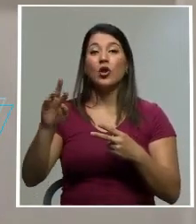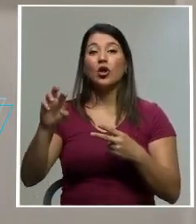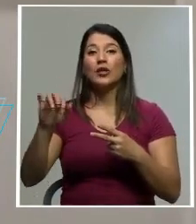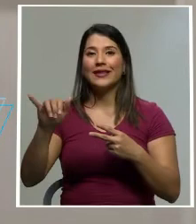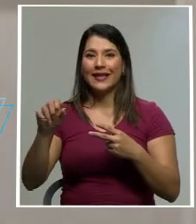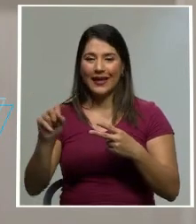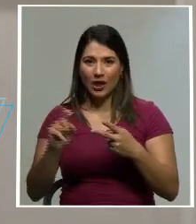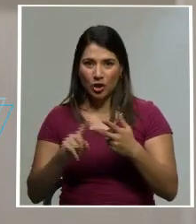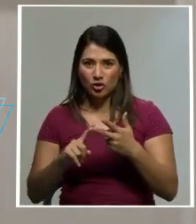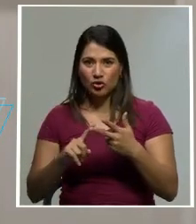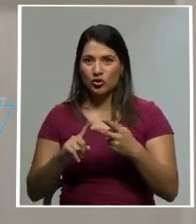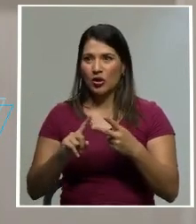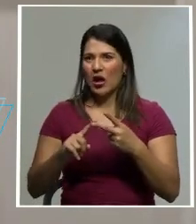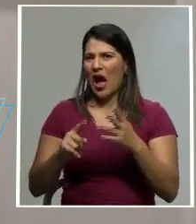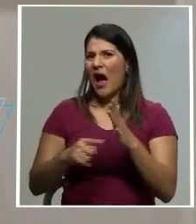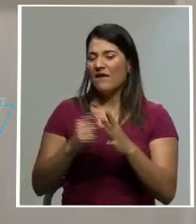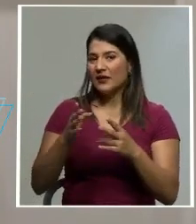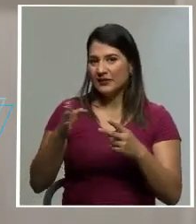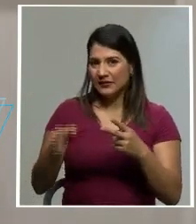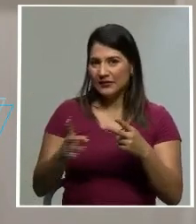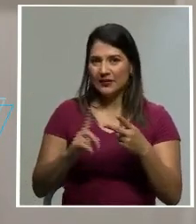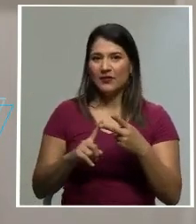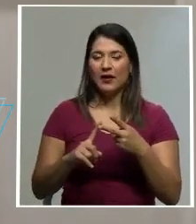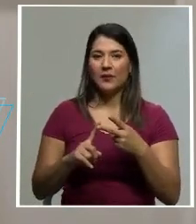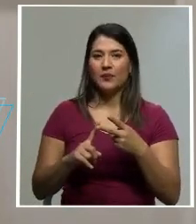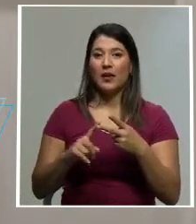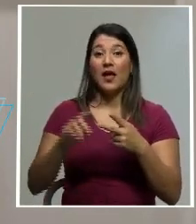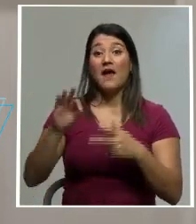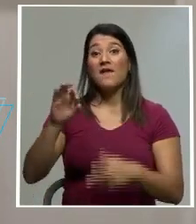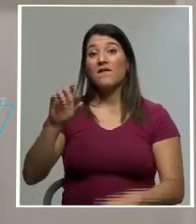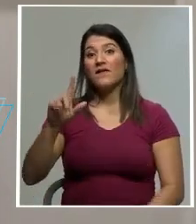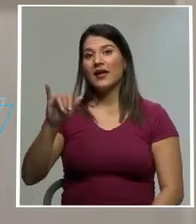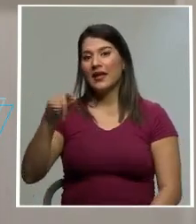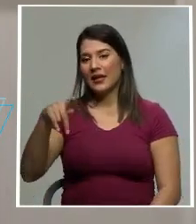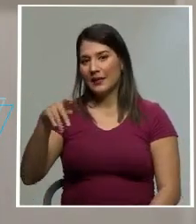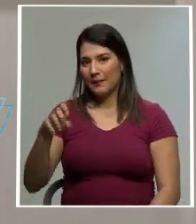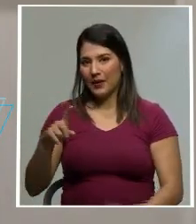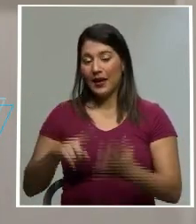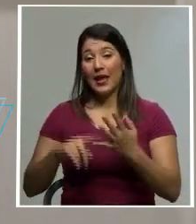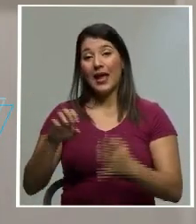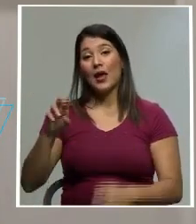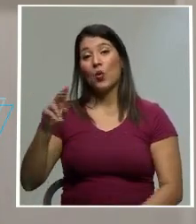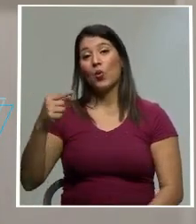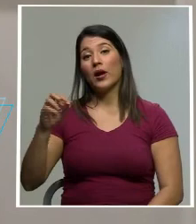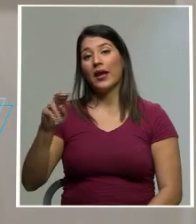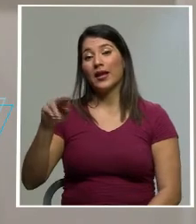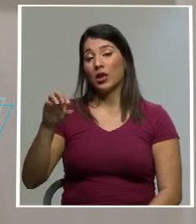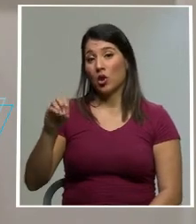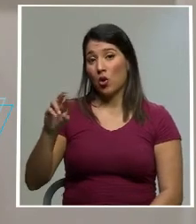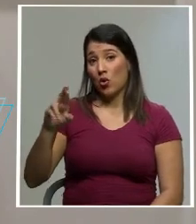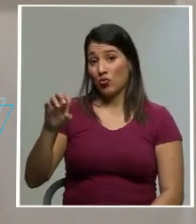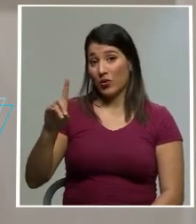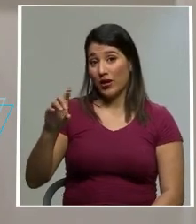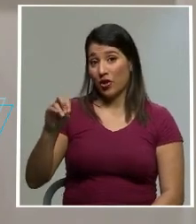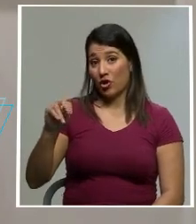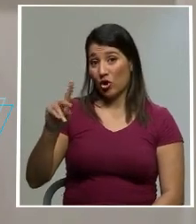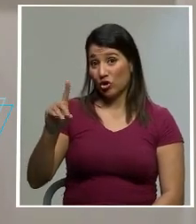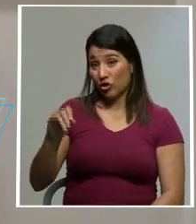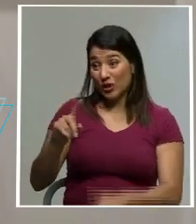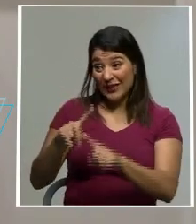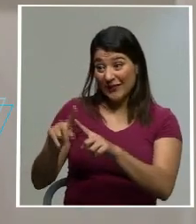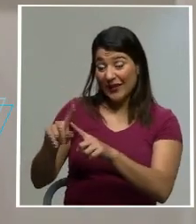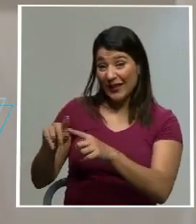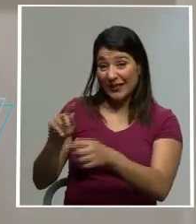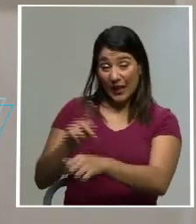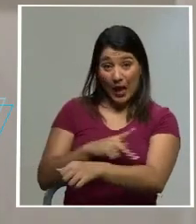ejemplo, llegaba ocasionalmente al taller, Felipe también, Eugenio Redondo. Había una serie de nombres y sé que estoy